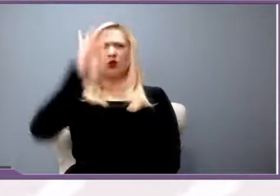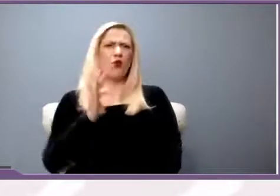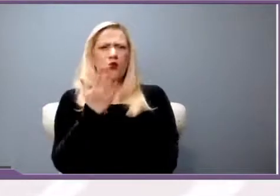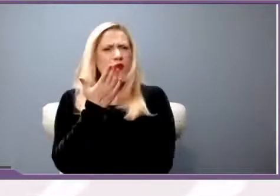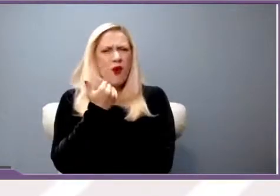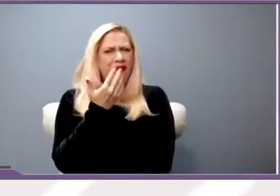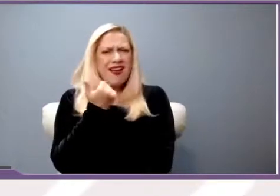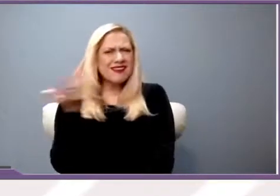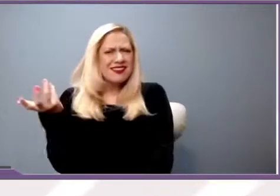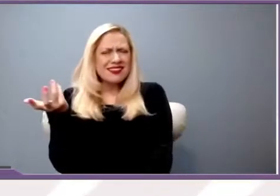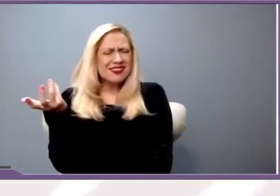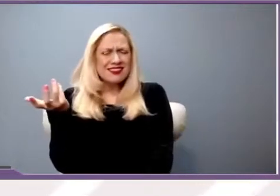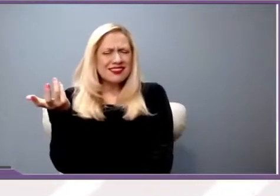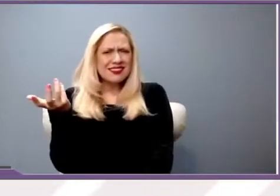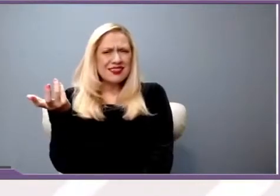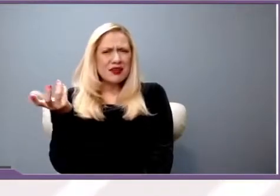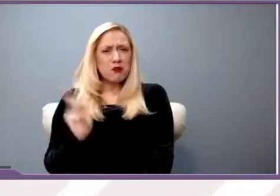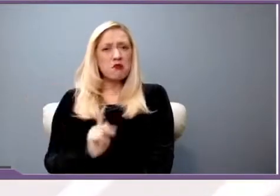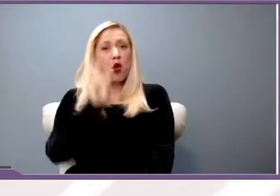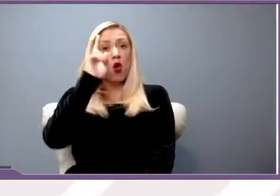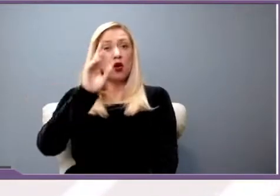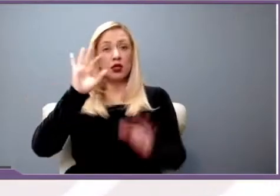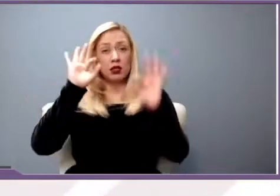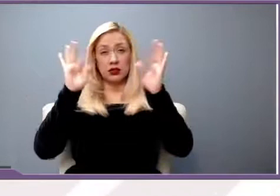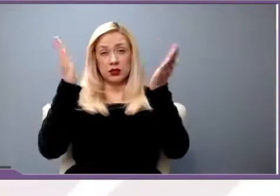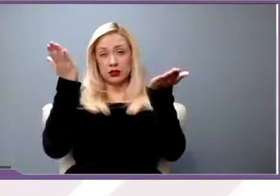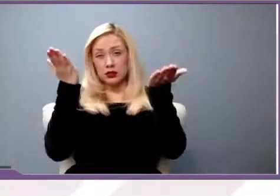ver solamente con una cuestión de equilibrio, sino la